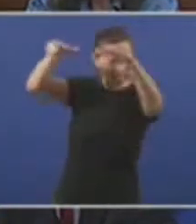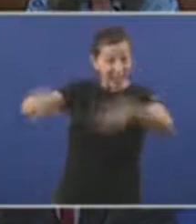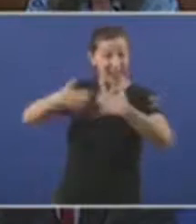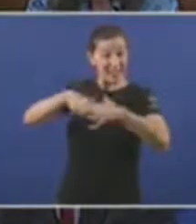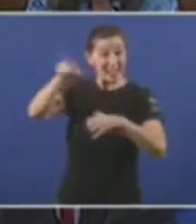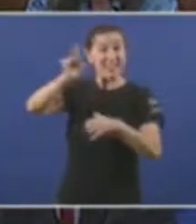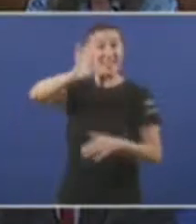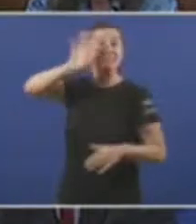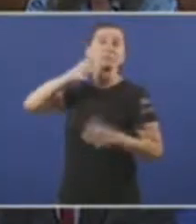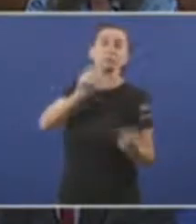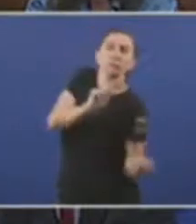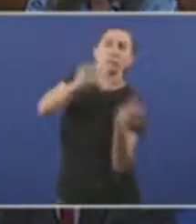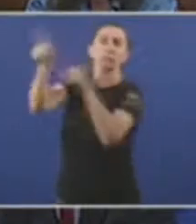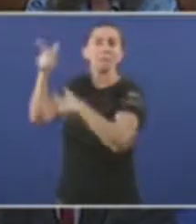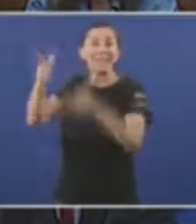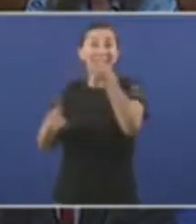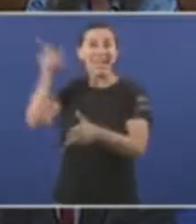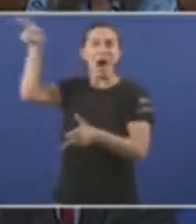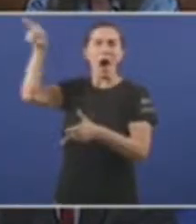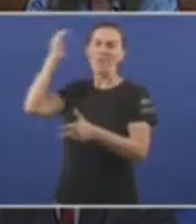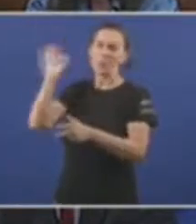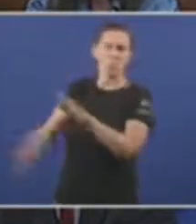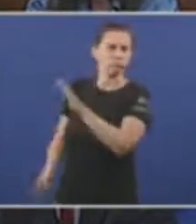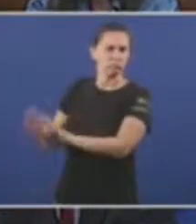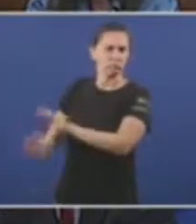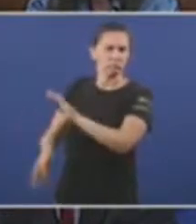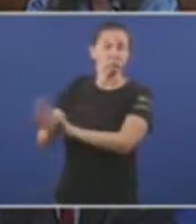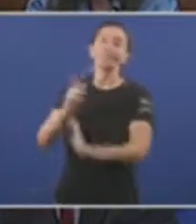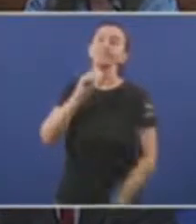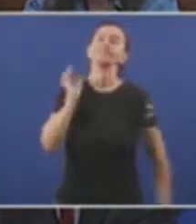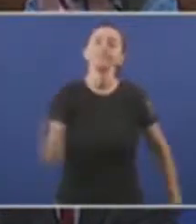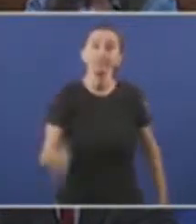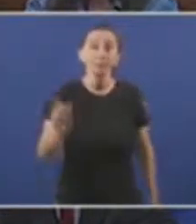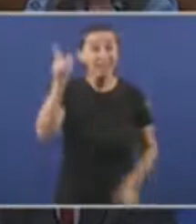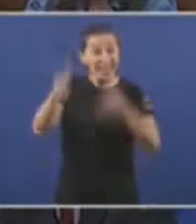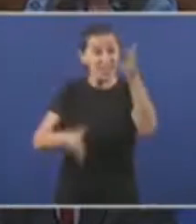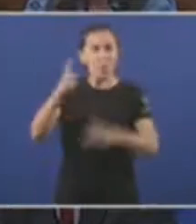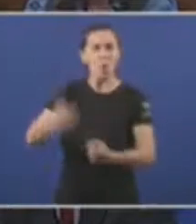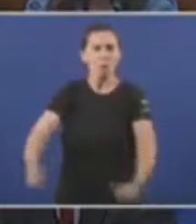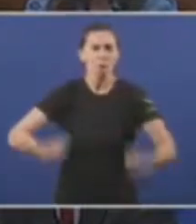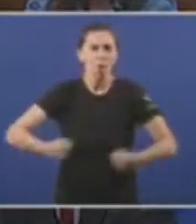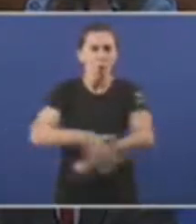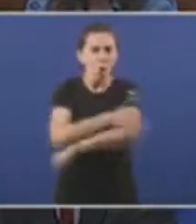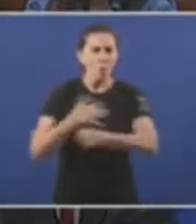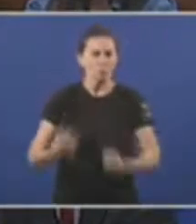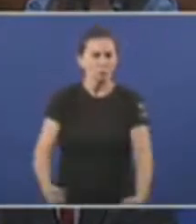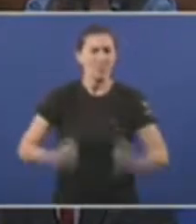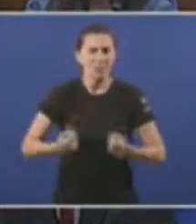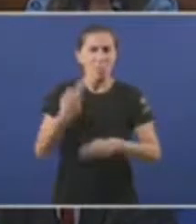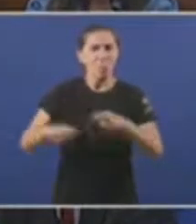non pecharía. Efectivamente, porque ali hai un goberno con peso político e vostede nin tan siquiera é capaz de conseguir